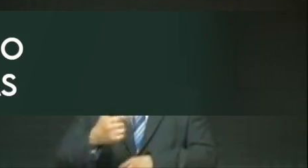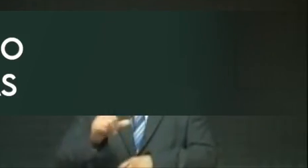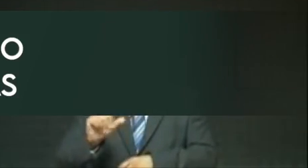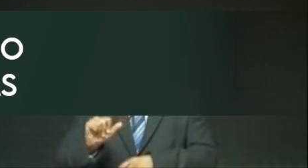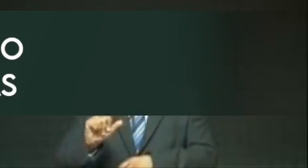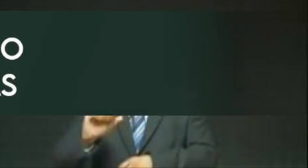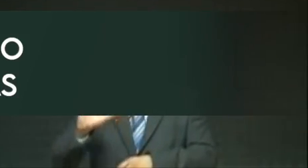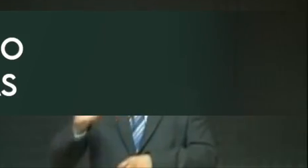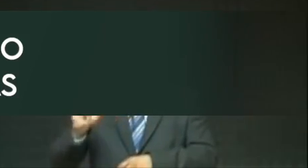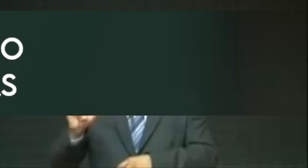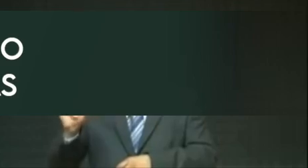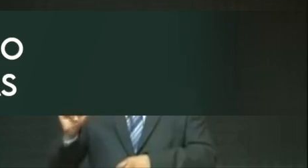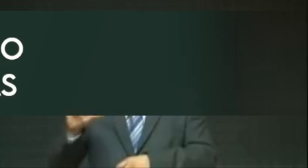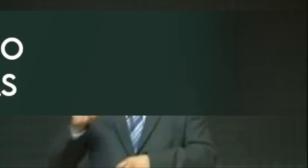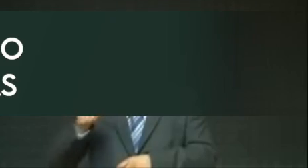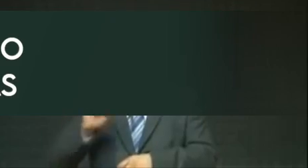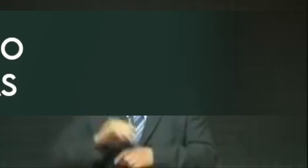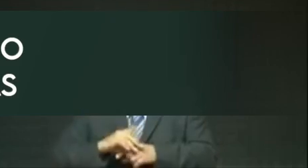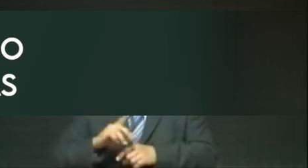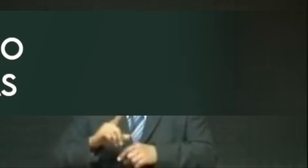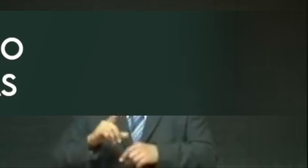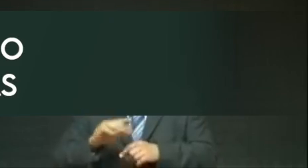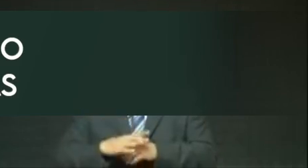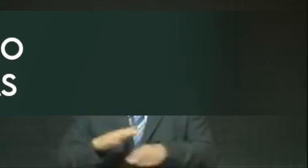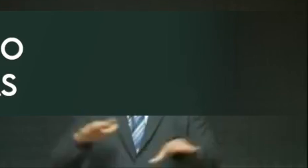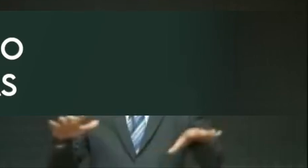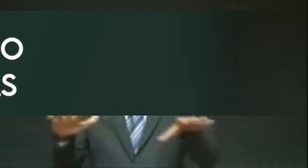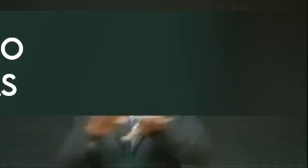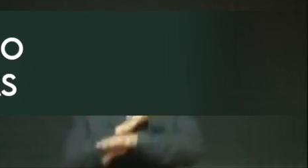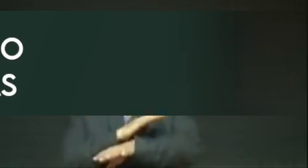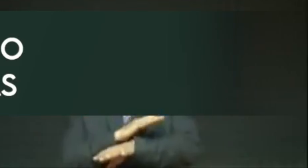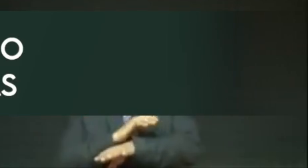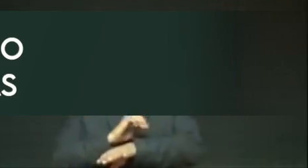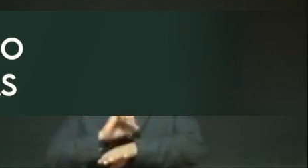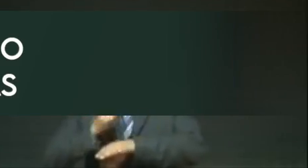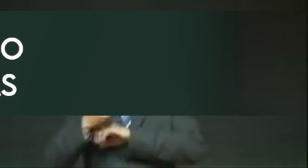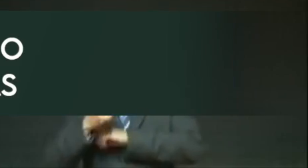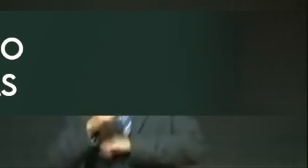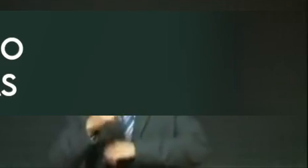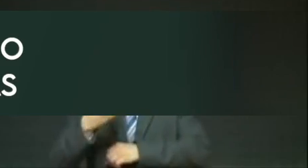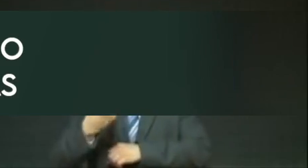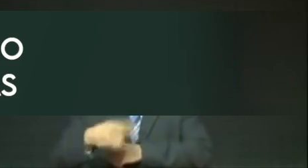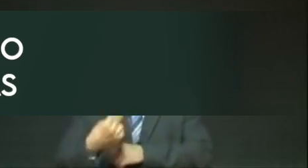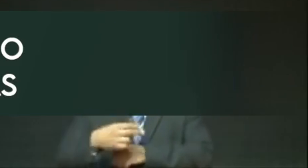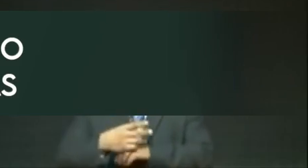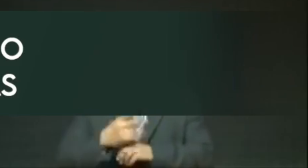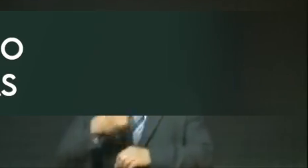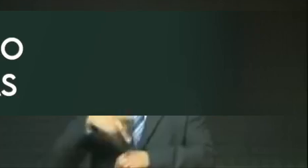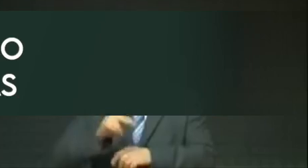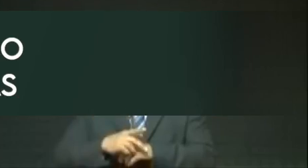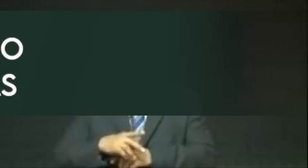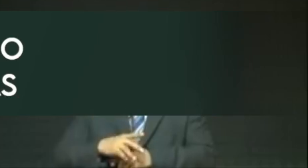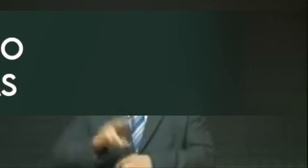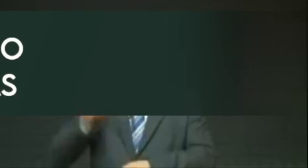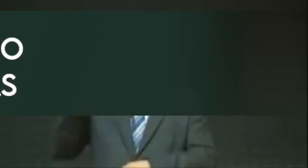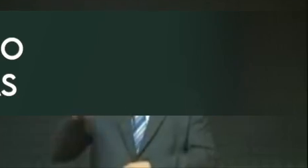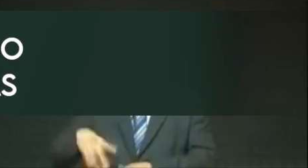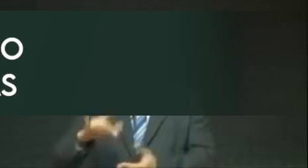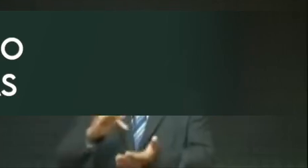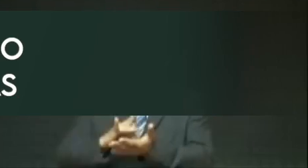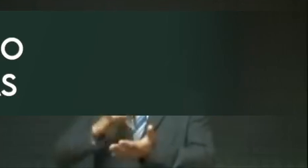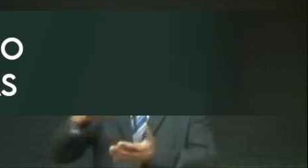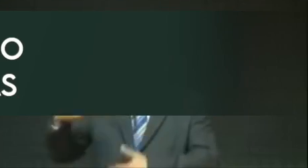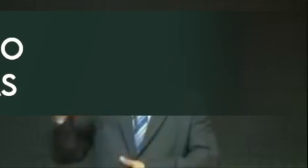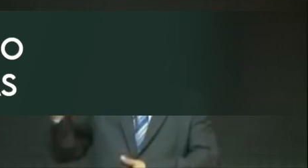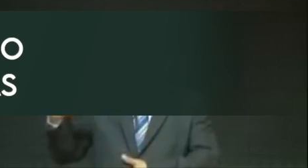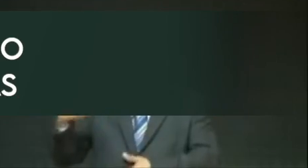de Claudia Sheinbaum a través del programa Sembrando Parques, cuyo objetivo es aumentar la calidad del espacio público que se traduce en retribuciones exitosas